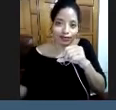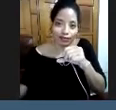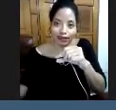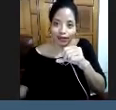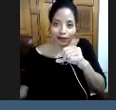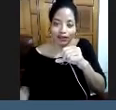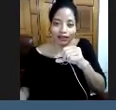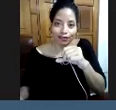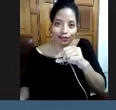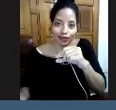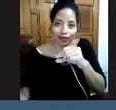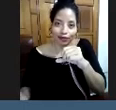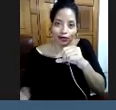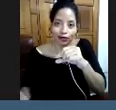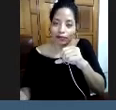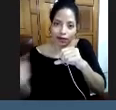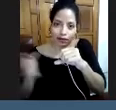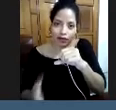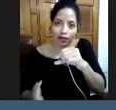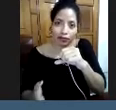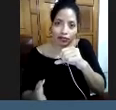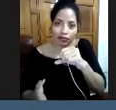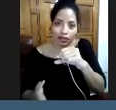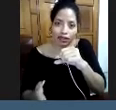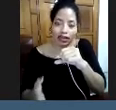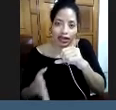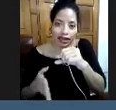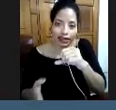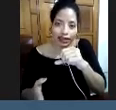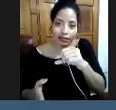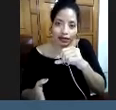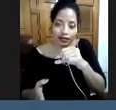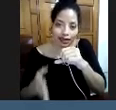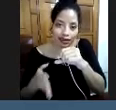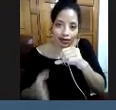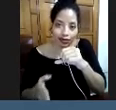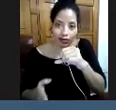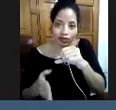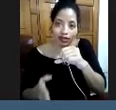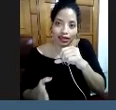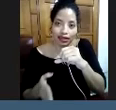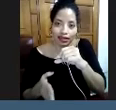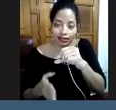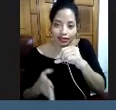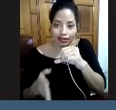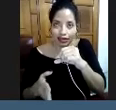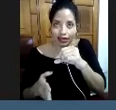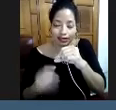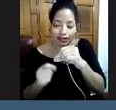Centro Cultural España dio toda la apertura para que podamos posicionar el tema de la educación de la